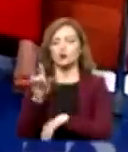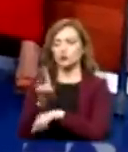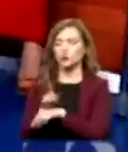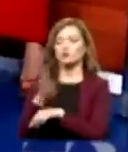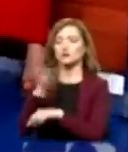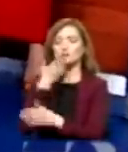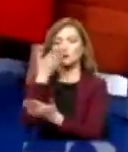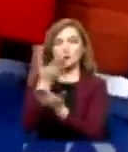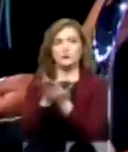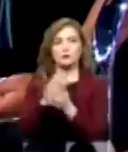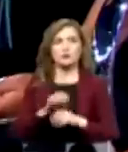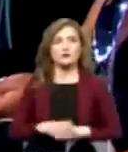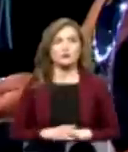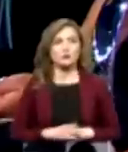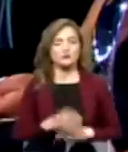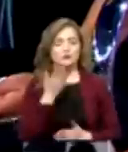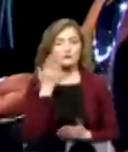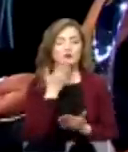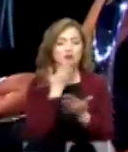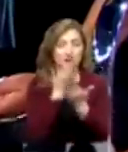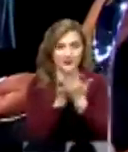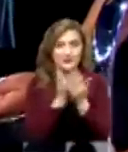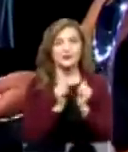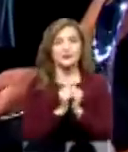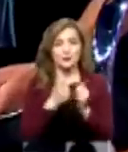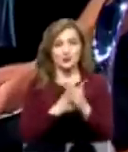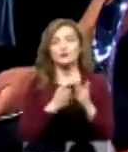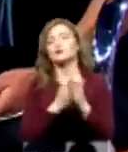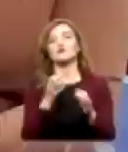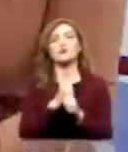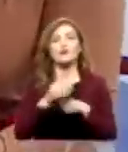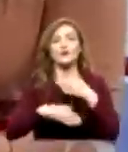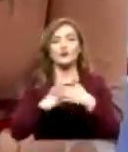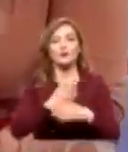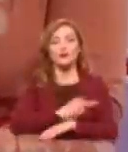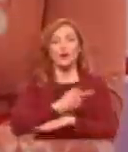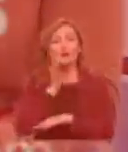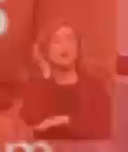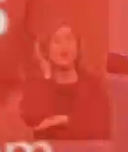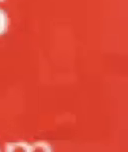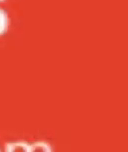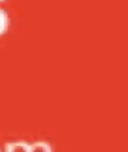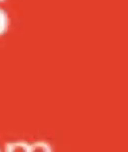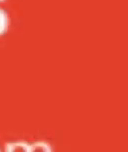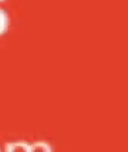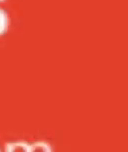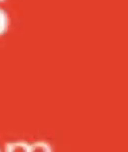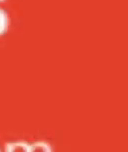ellas. Muchísimas gracias. Tú también eres una de ellas. Gracias. Gracias por esa lucha que hacen todos los días estas mujeres valiosas.